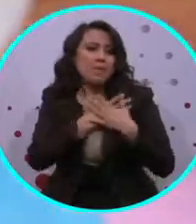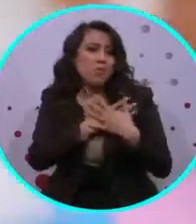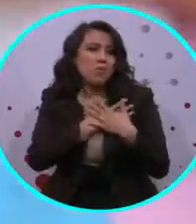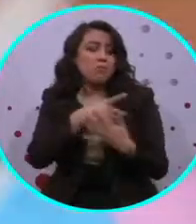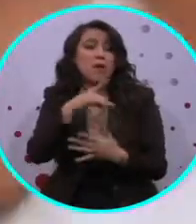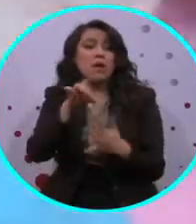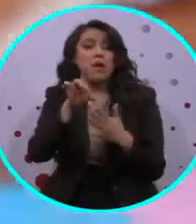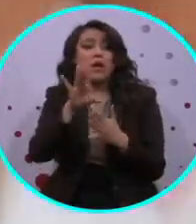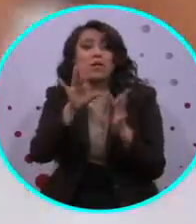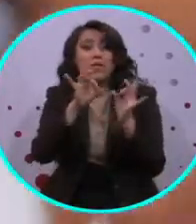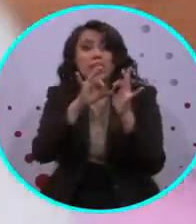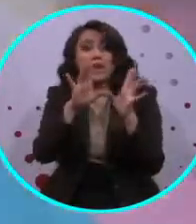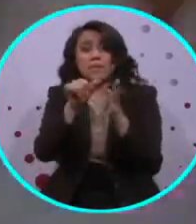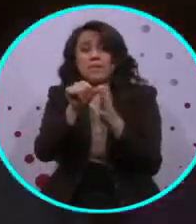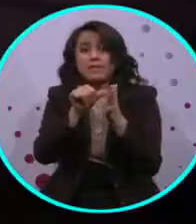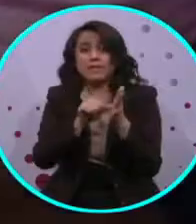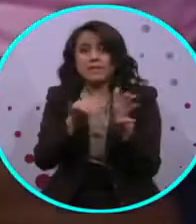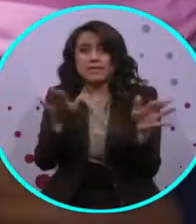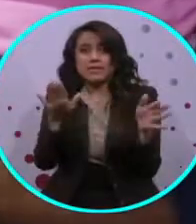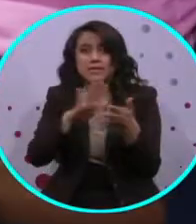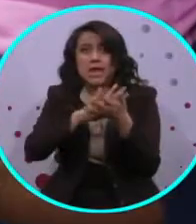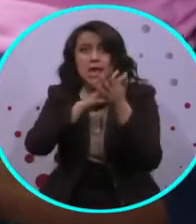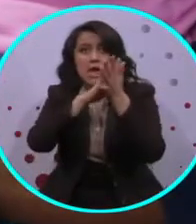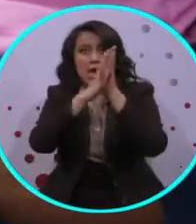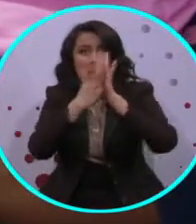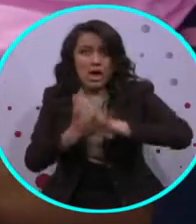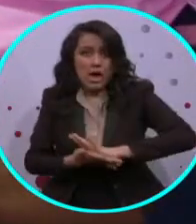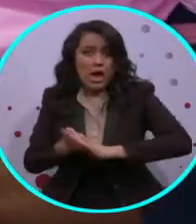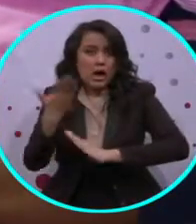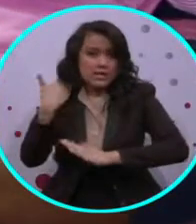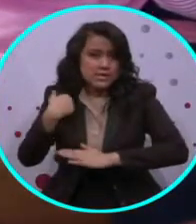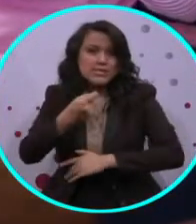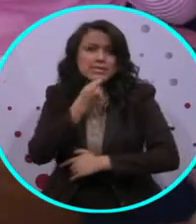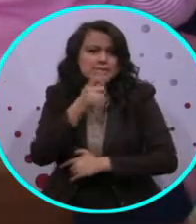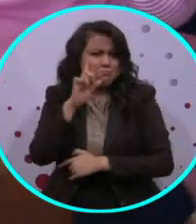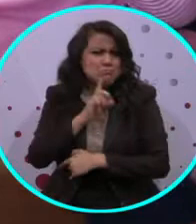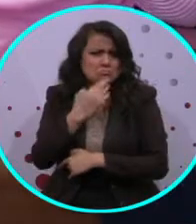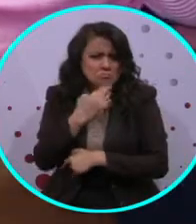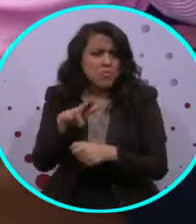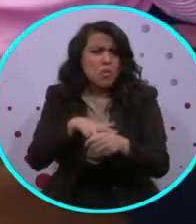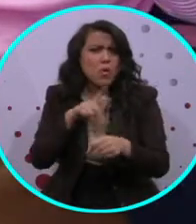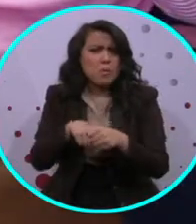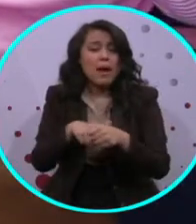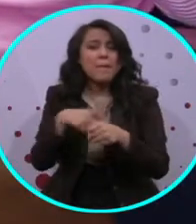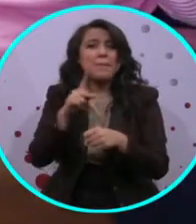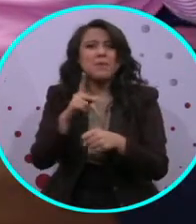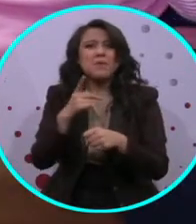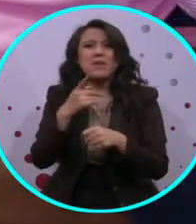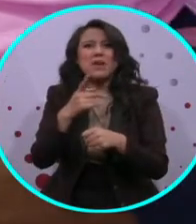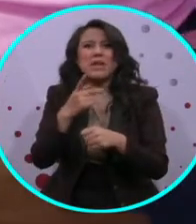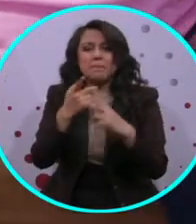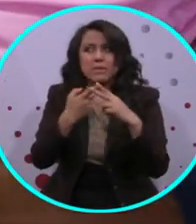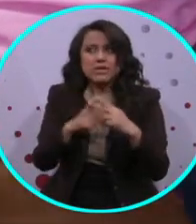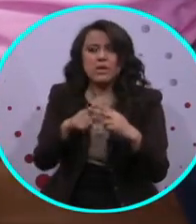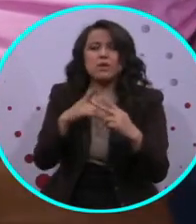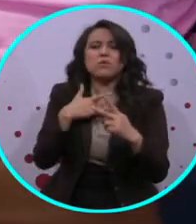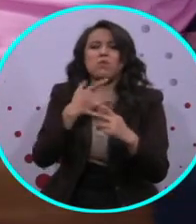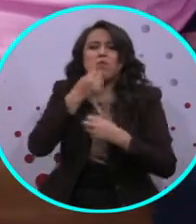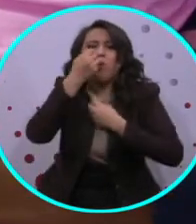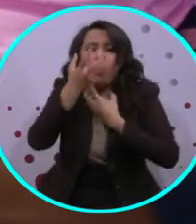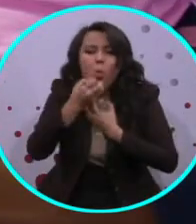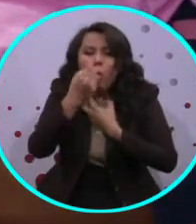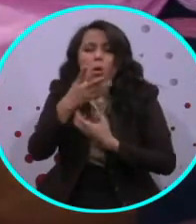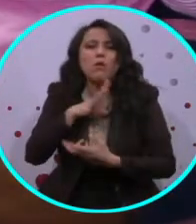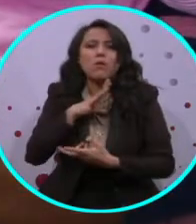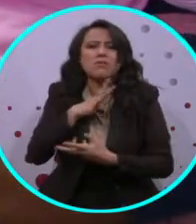su vida por completo. Antes la niña pues tenía su vida normal, nada más que ella empezó con vómito y diarrea. La llevé a